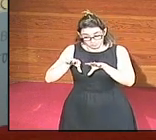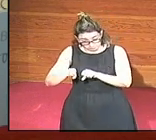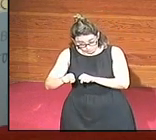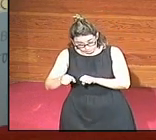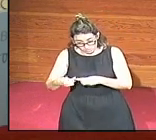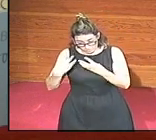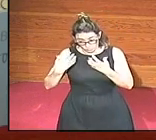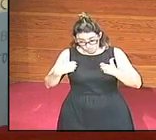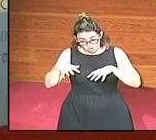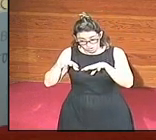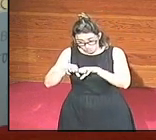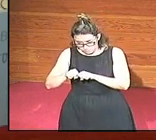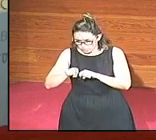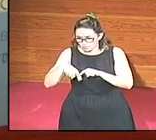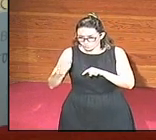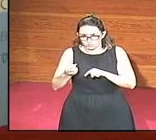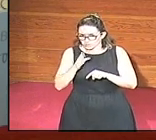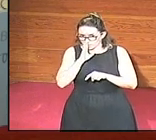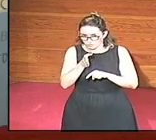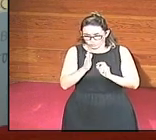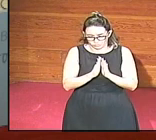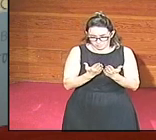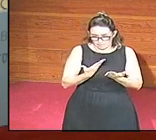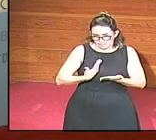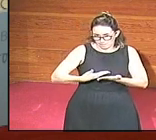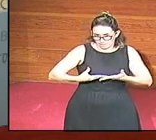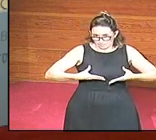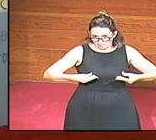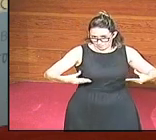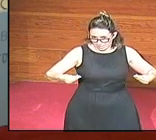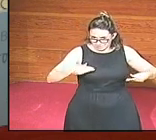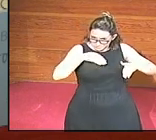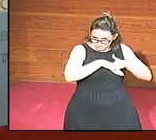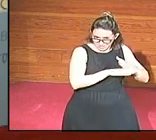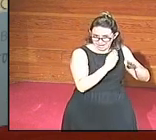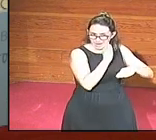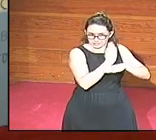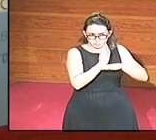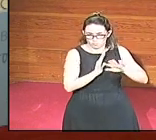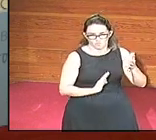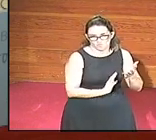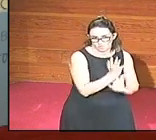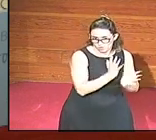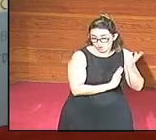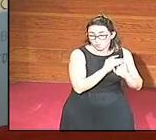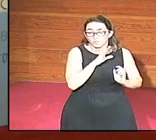fiscal es quemar los archivos. ¿Por qué? Pues porque muchos de los integrantes de